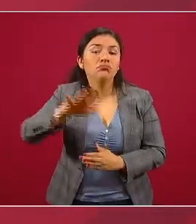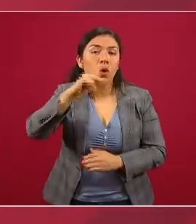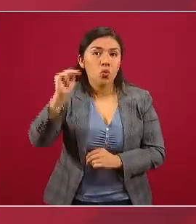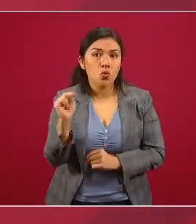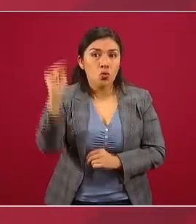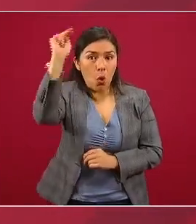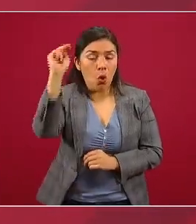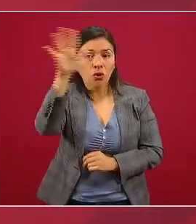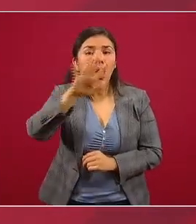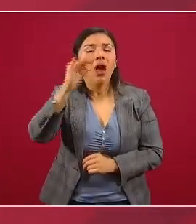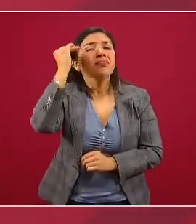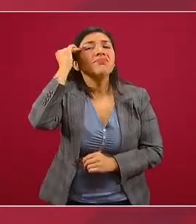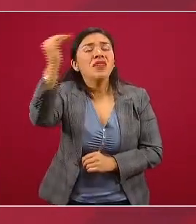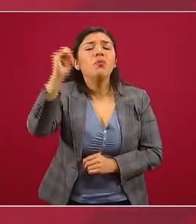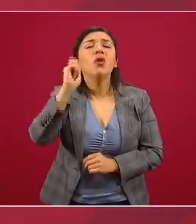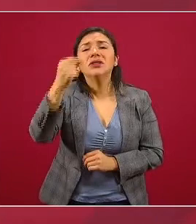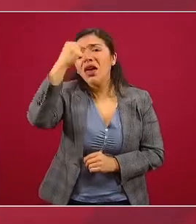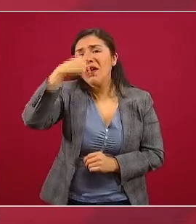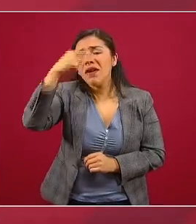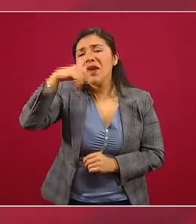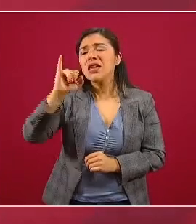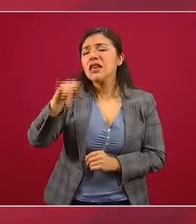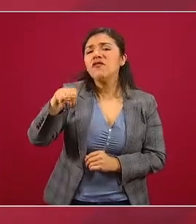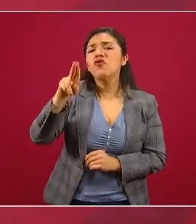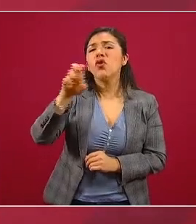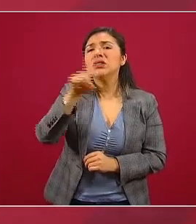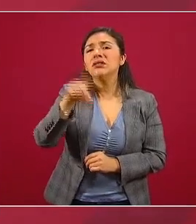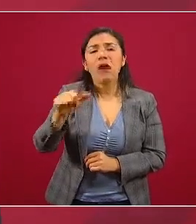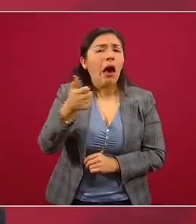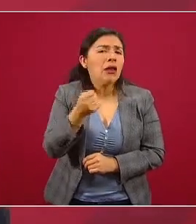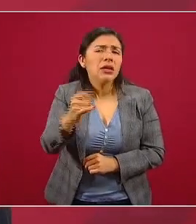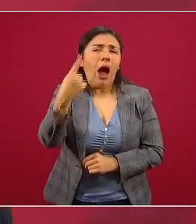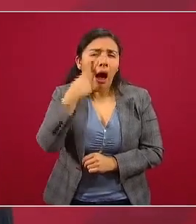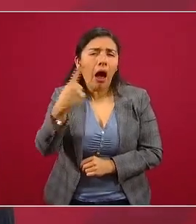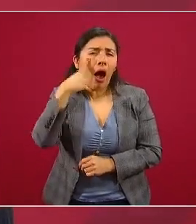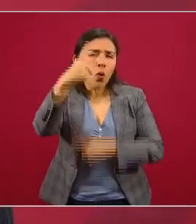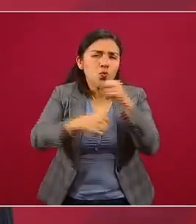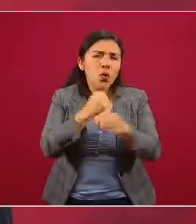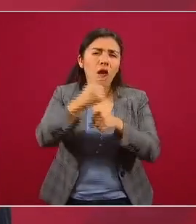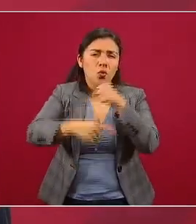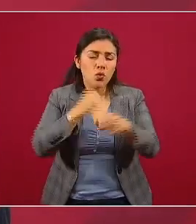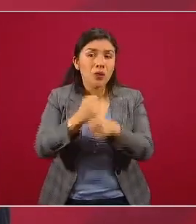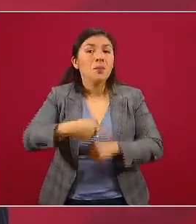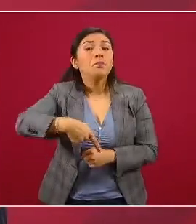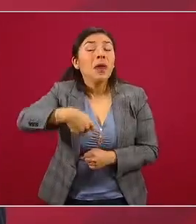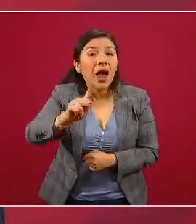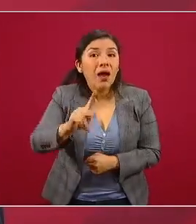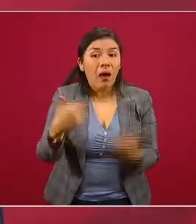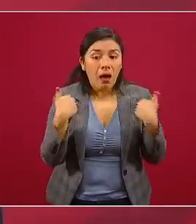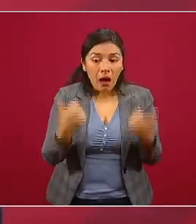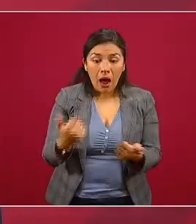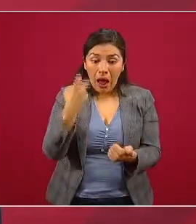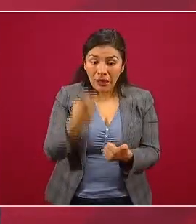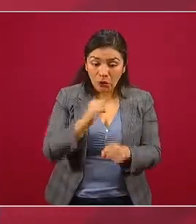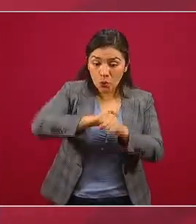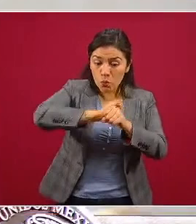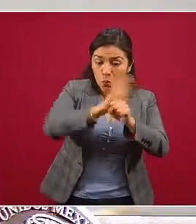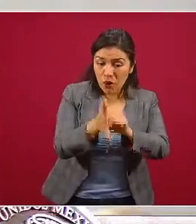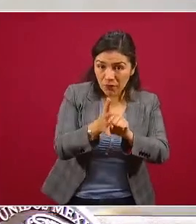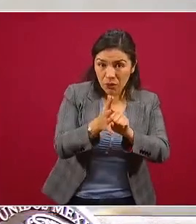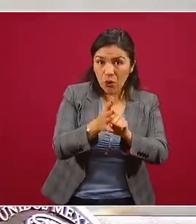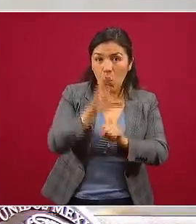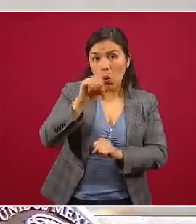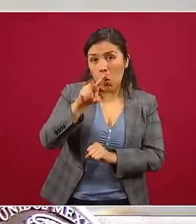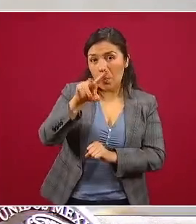norte, la temporada de influenza. Esta es seguro que va a ocurrir, pero lo que es probable es que el COVID-19 o